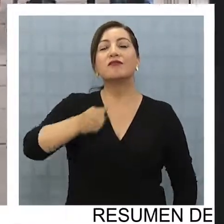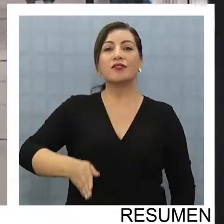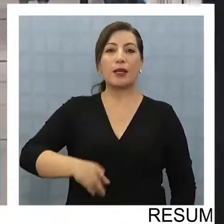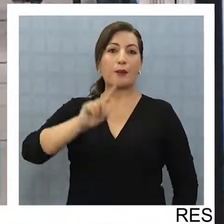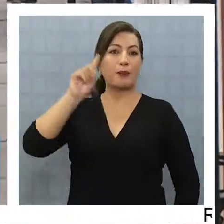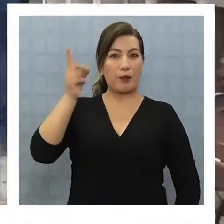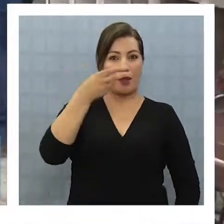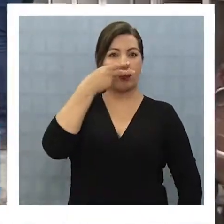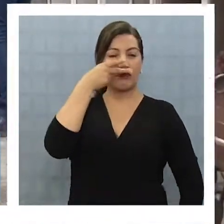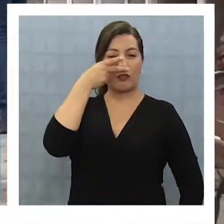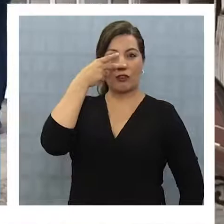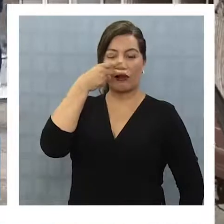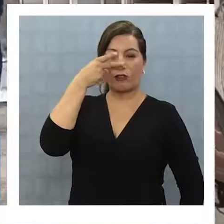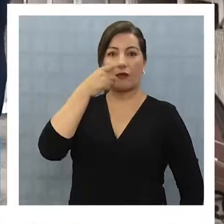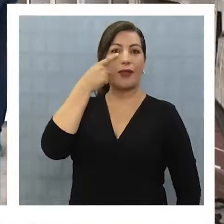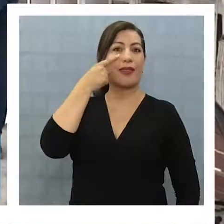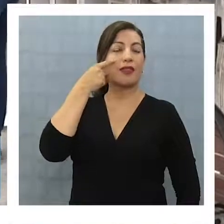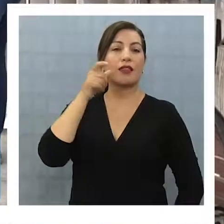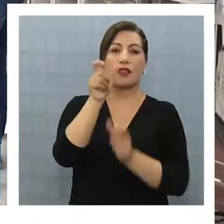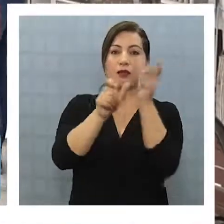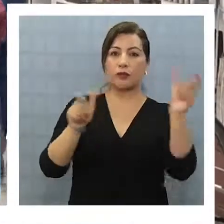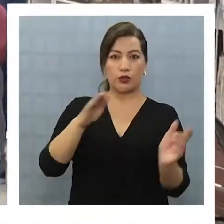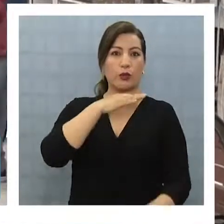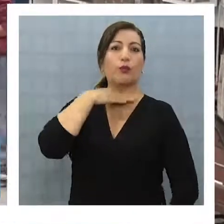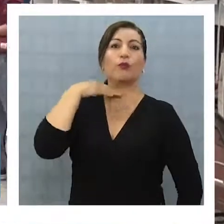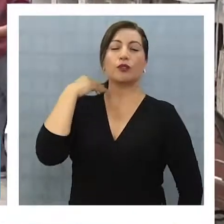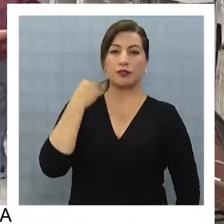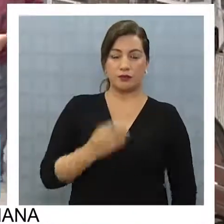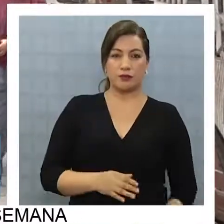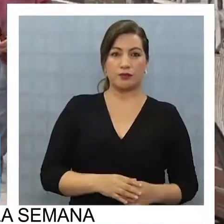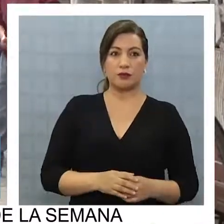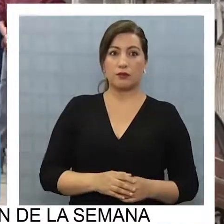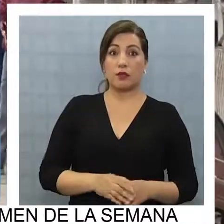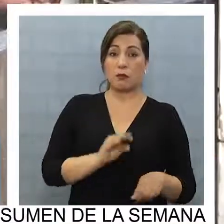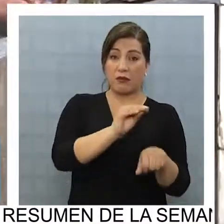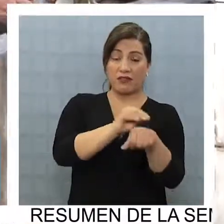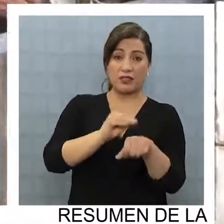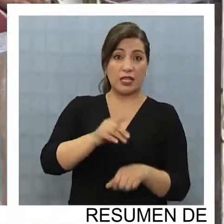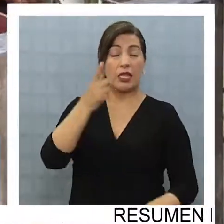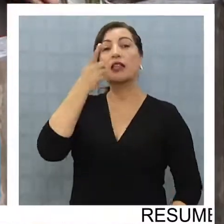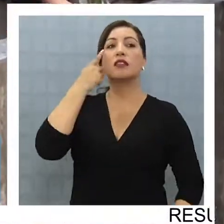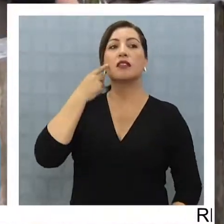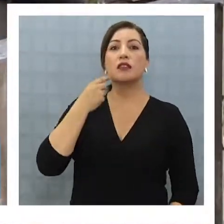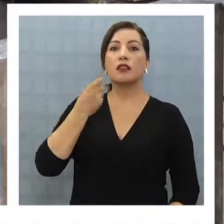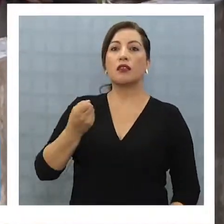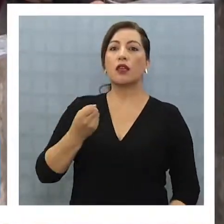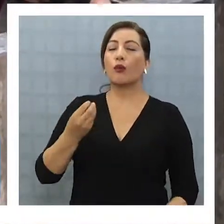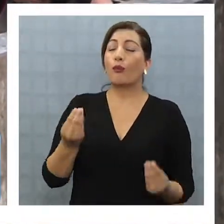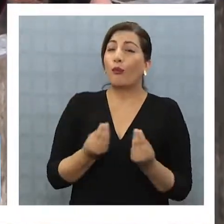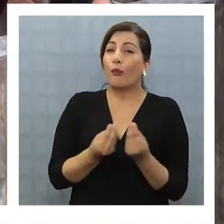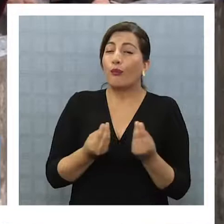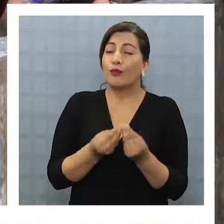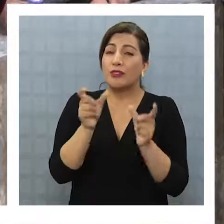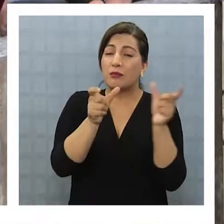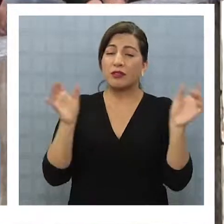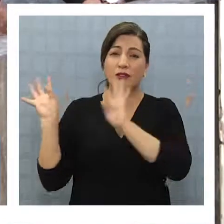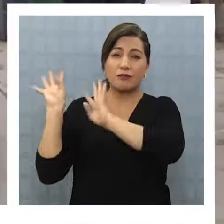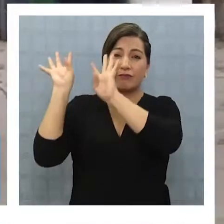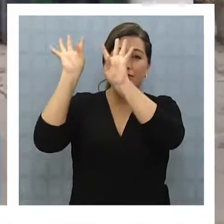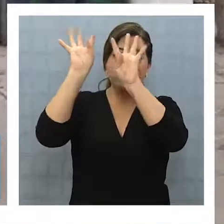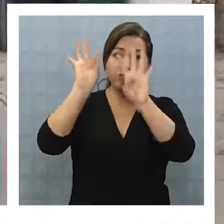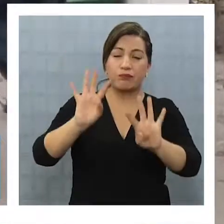marco del 1 de noviembre, día de todos los muertos. Señalan que ese día habrá demasiada gente.